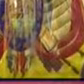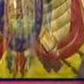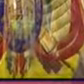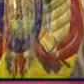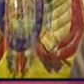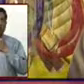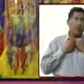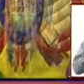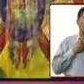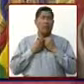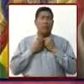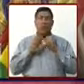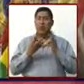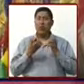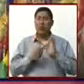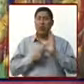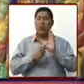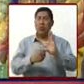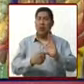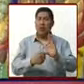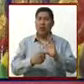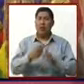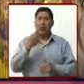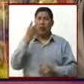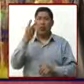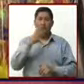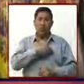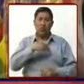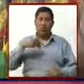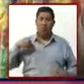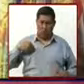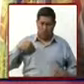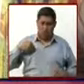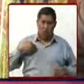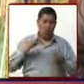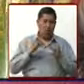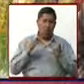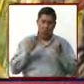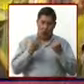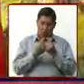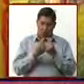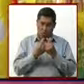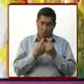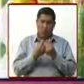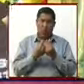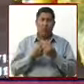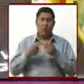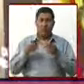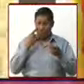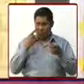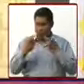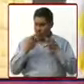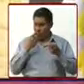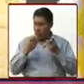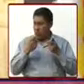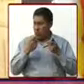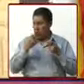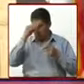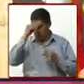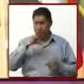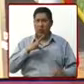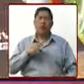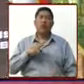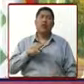Tengo el orden que puedan presentar a los dos miembros restantes del grupo de preparación y planificación, que son el